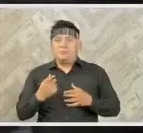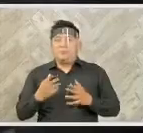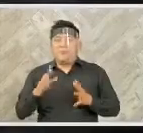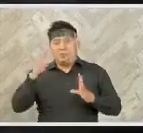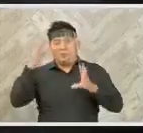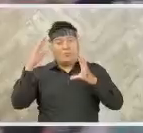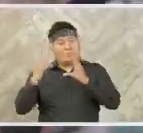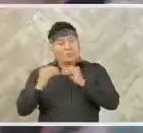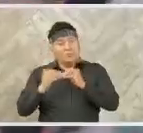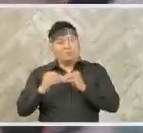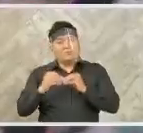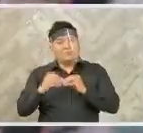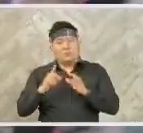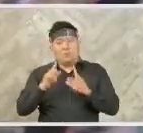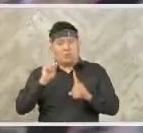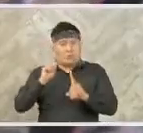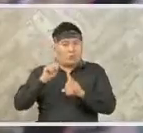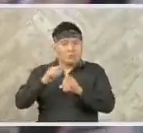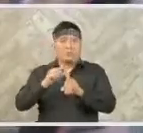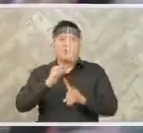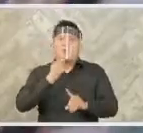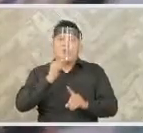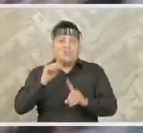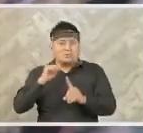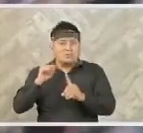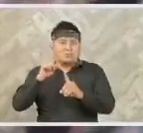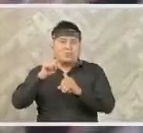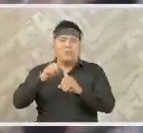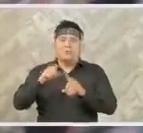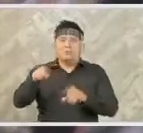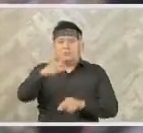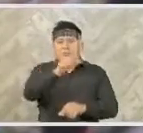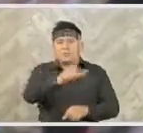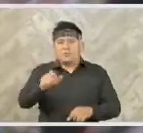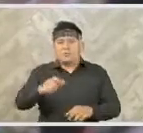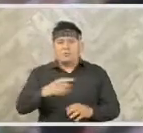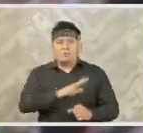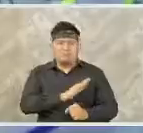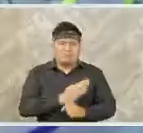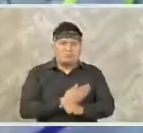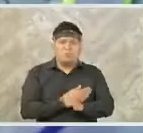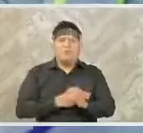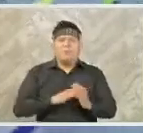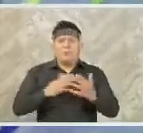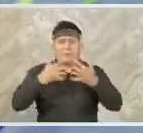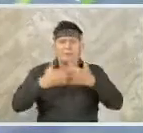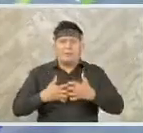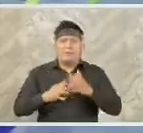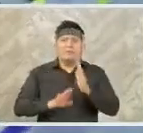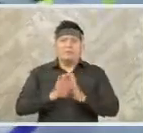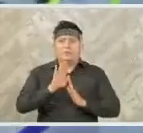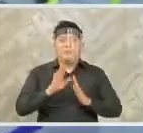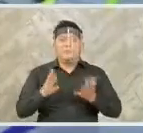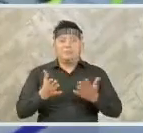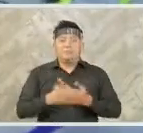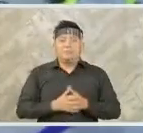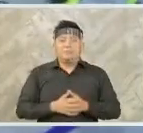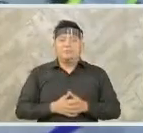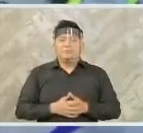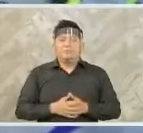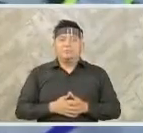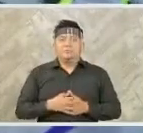Recordemos que una de las prioridades de nuestro alcalde Jairo Yáñez es crear capacidades en las personas, crear capacidades en las empresas, para que, como él bien